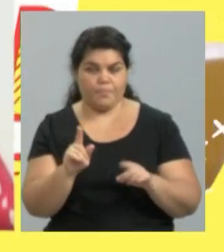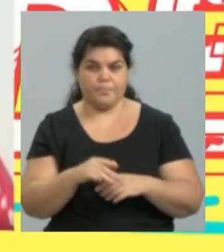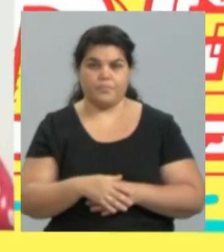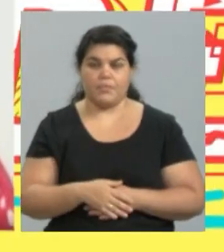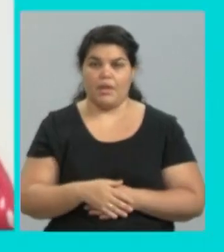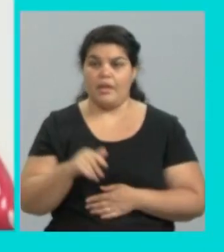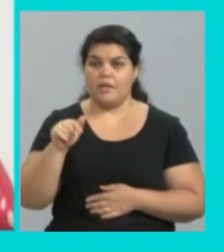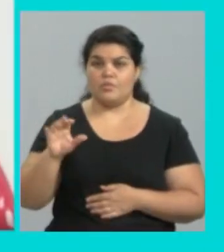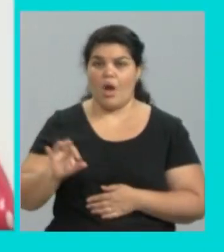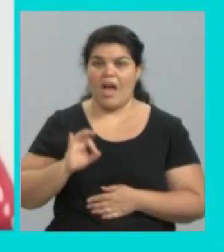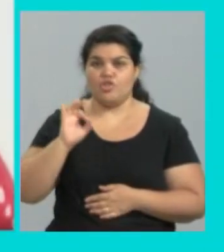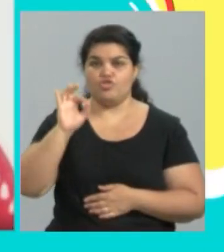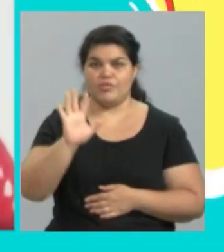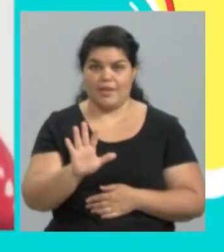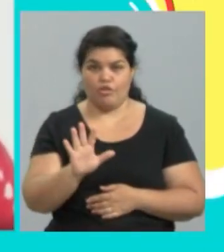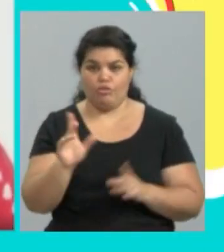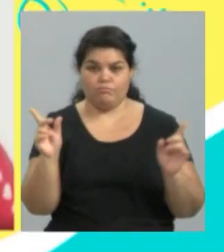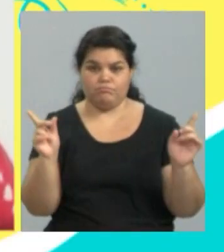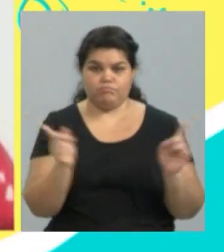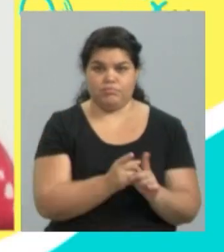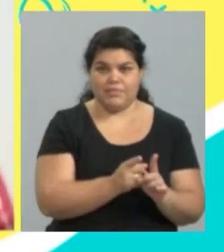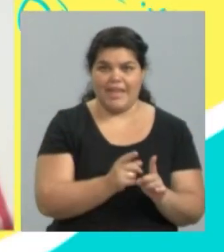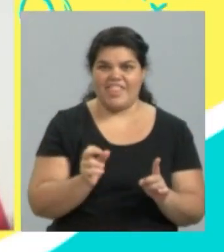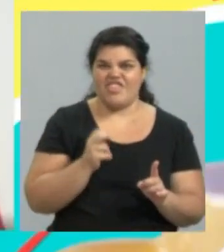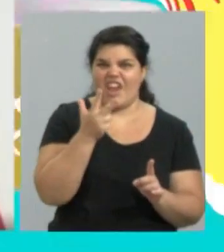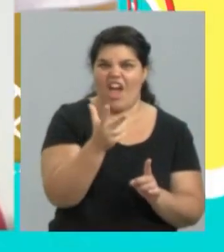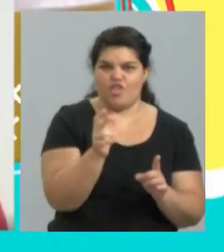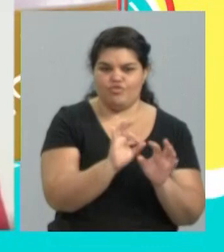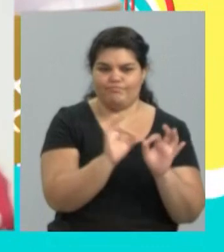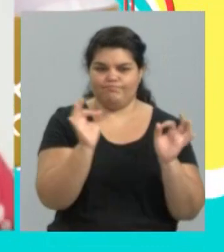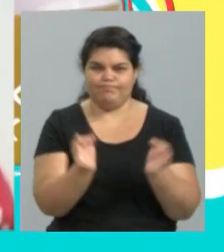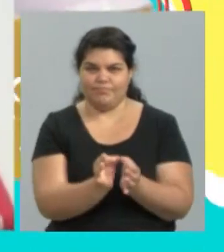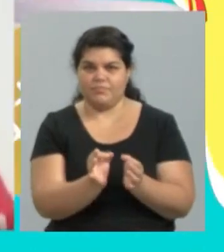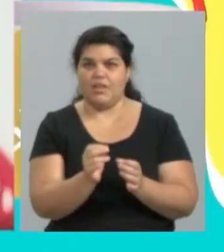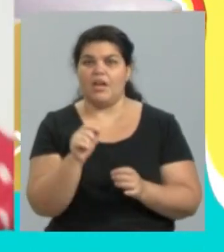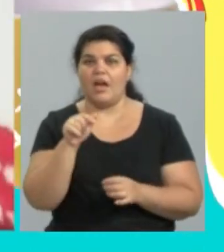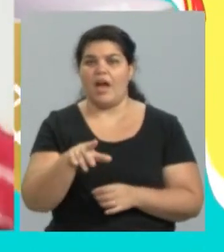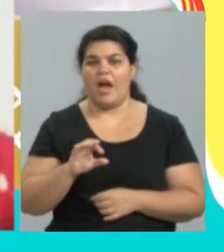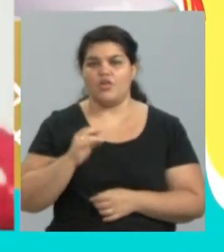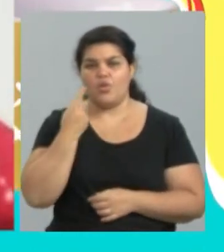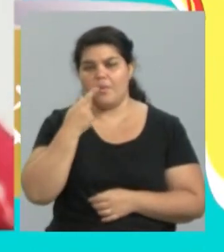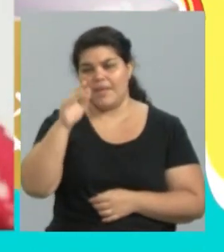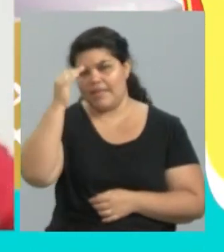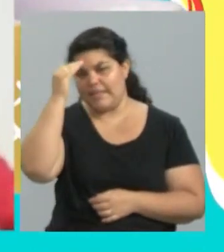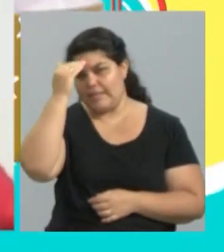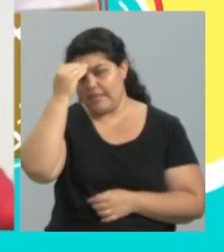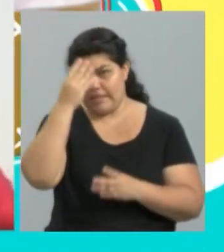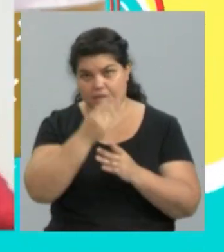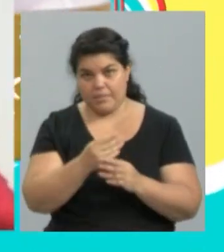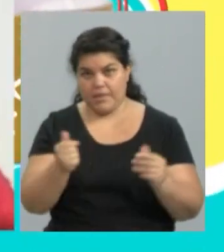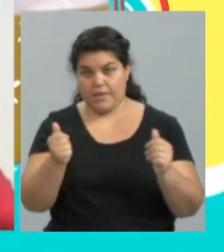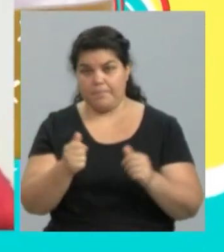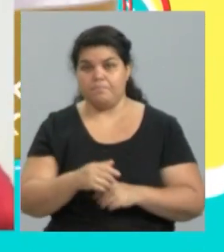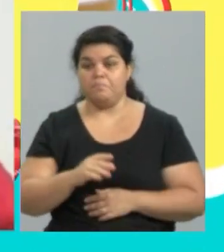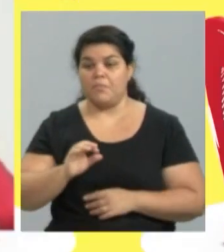5 años en 3. Así que bueno, en el 2015 lo terminé, a finales del 2015, y en el 2016 empecé a